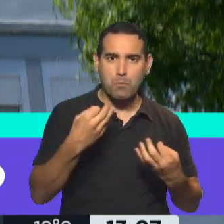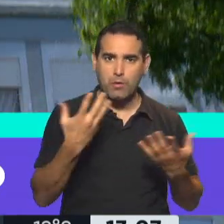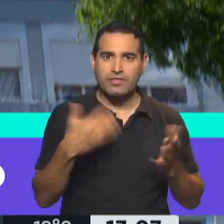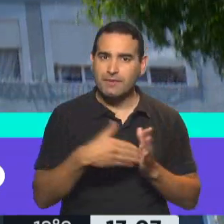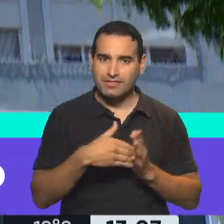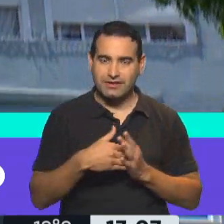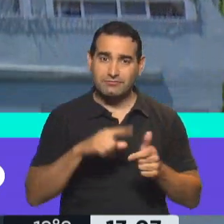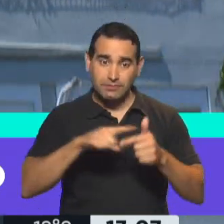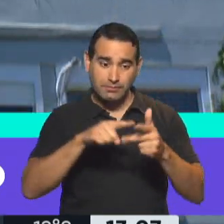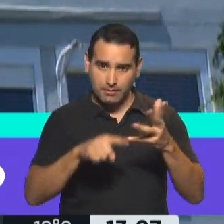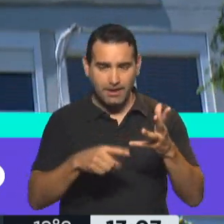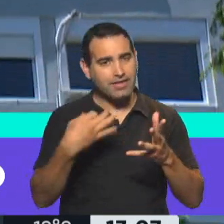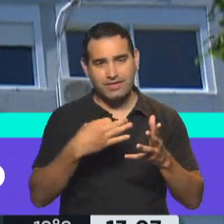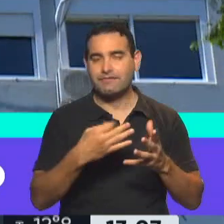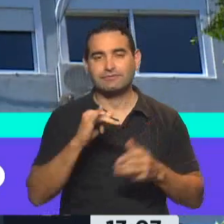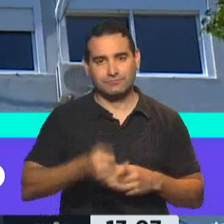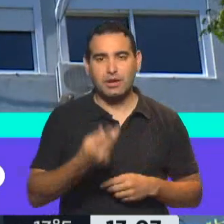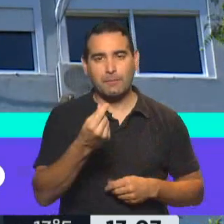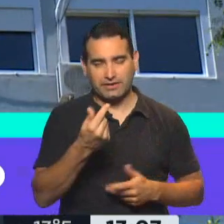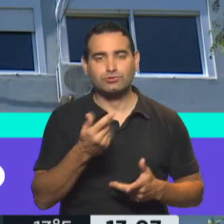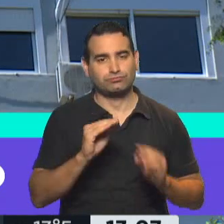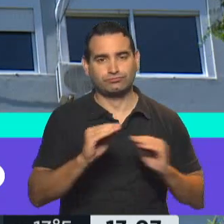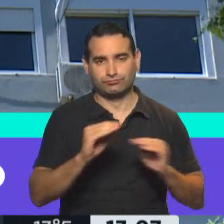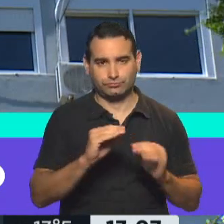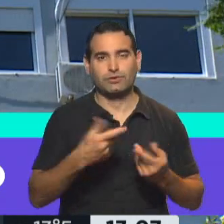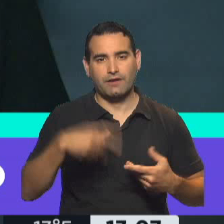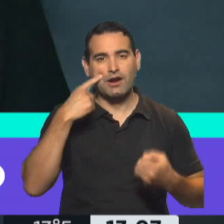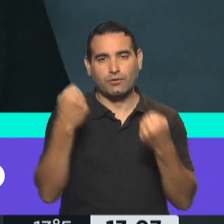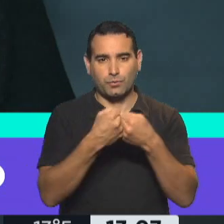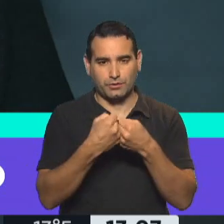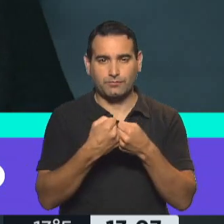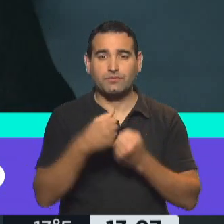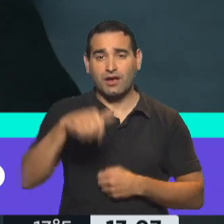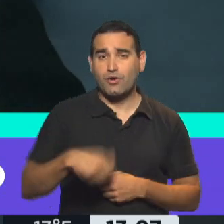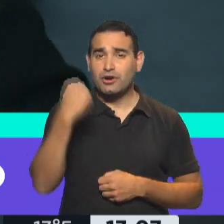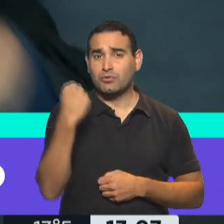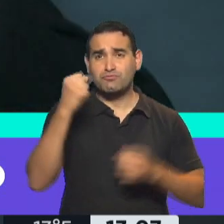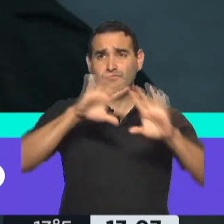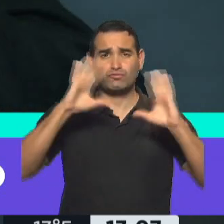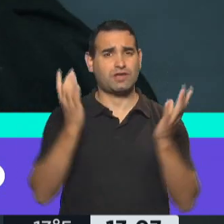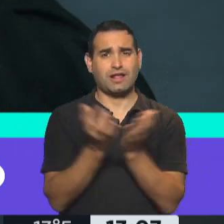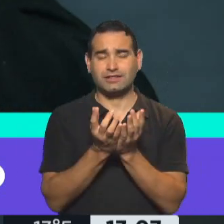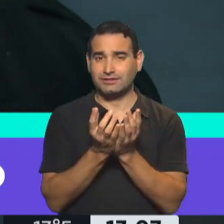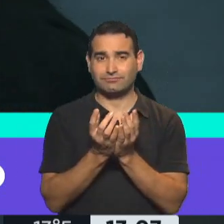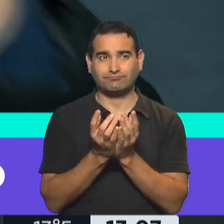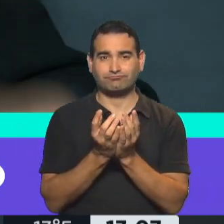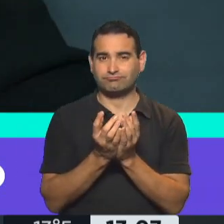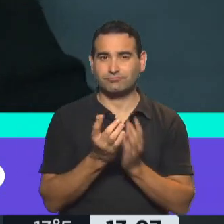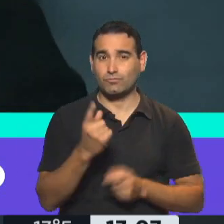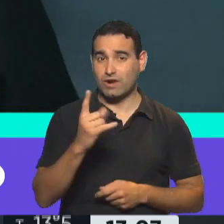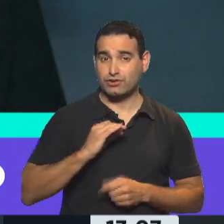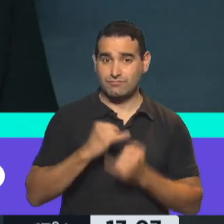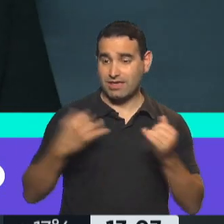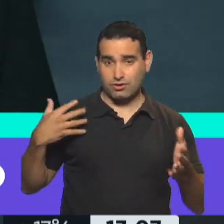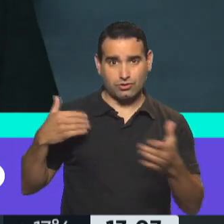es irreversible o remediable que vayamos hacia un acuerdo de precio estamos en una economía mundial en este último año y medio